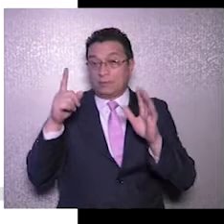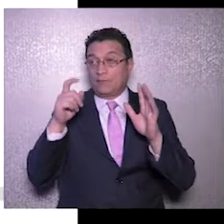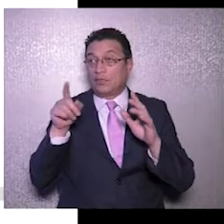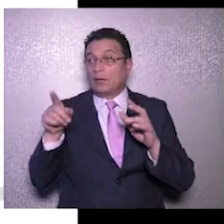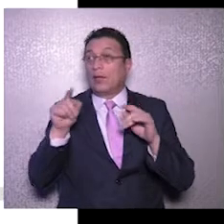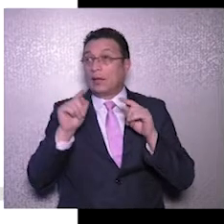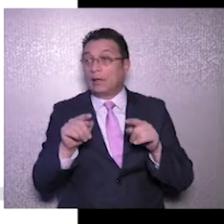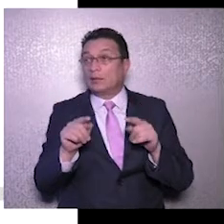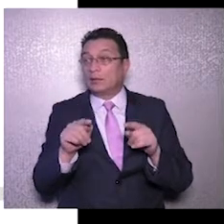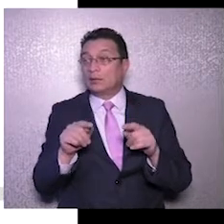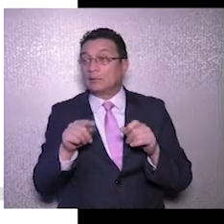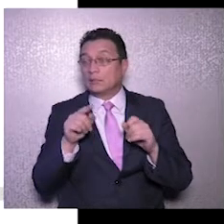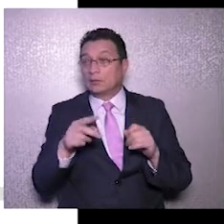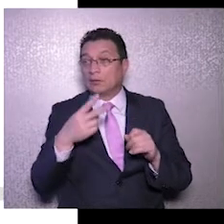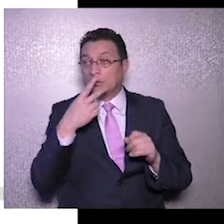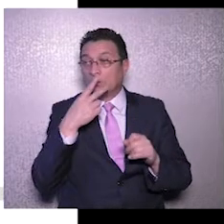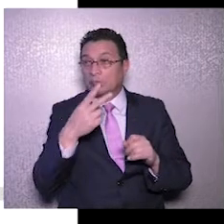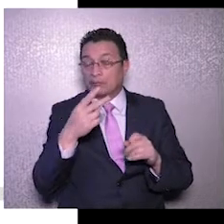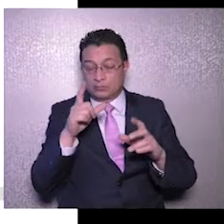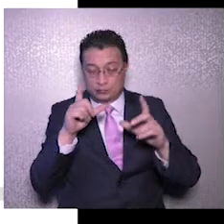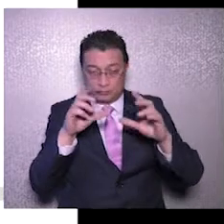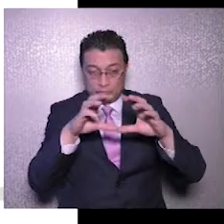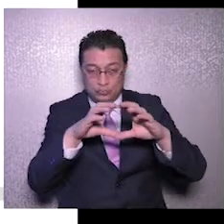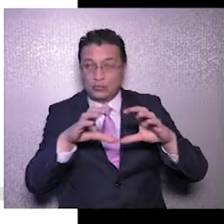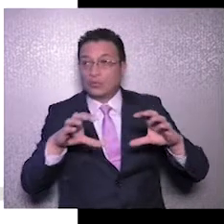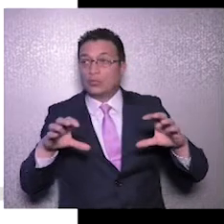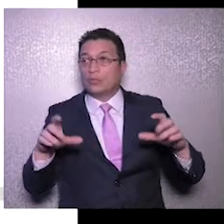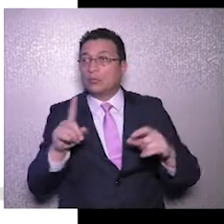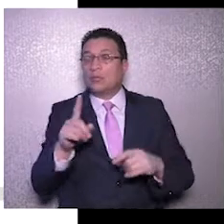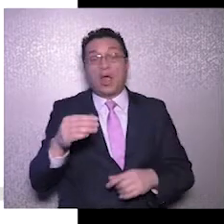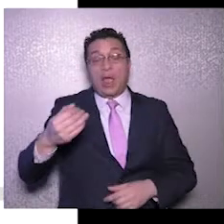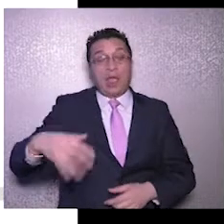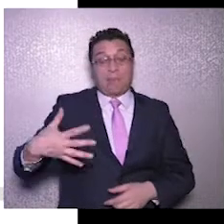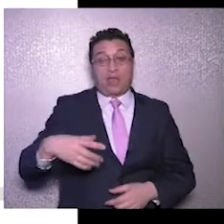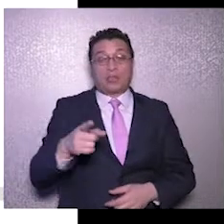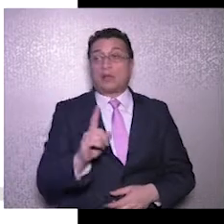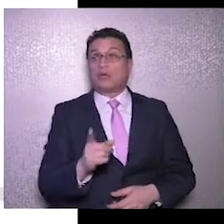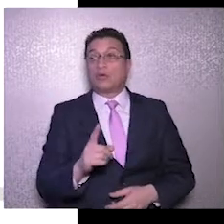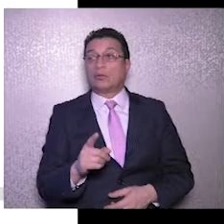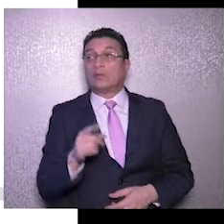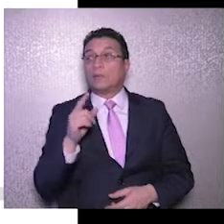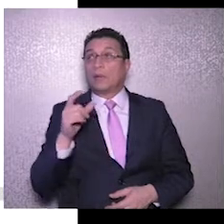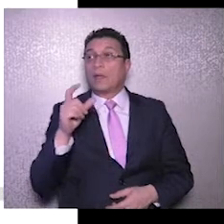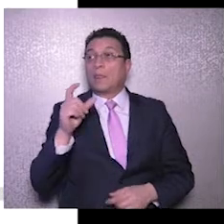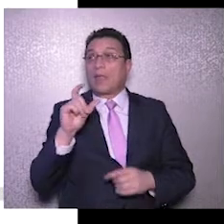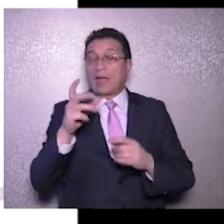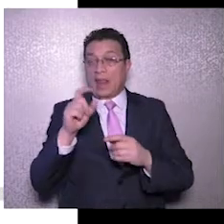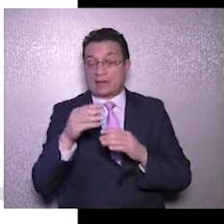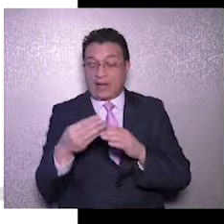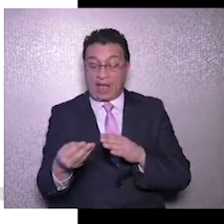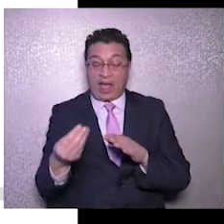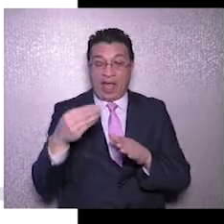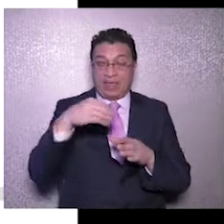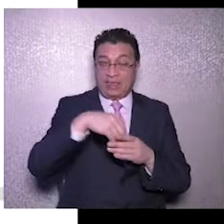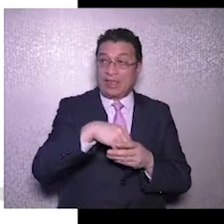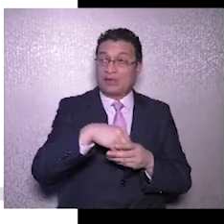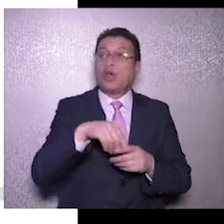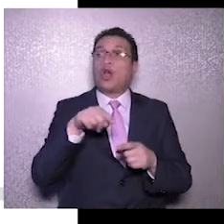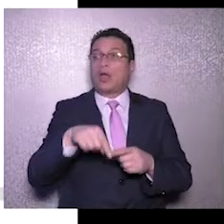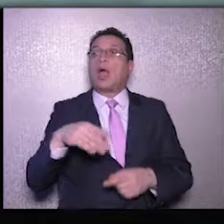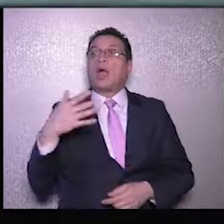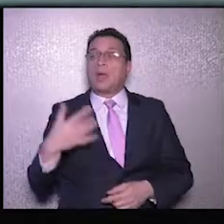ese Michelin, desde la perspectiva metabólica, es irrelevante. La grasita que está acá adentro es la que